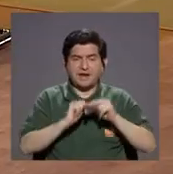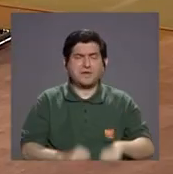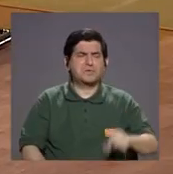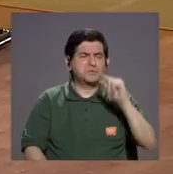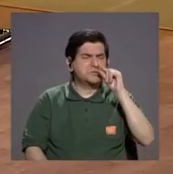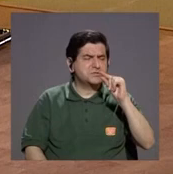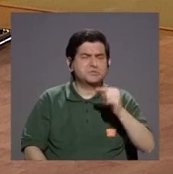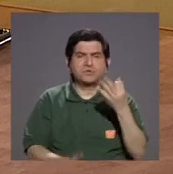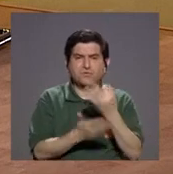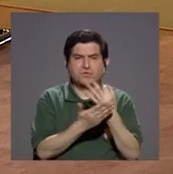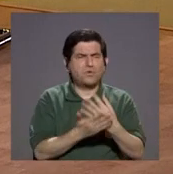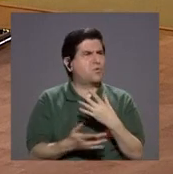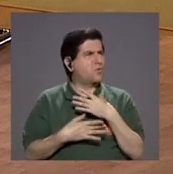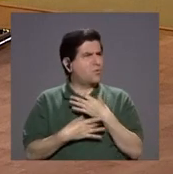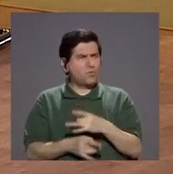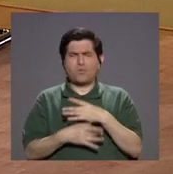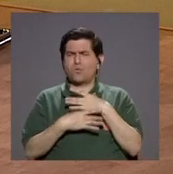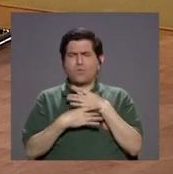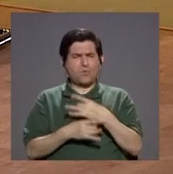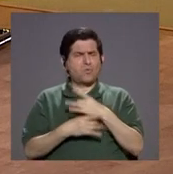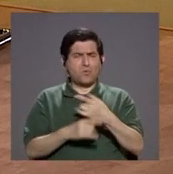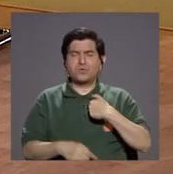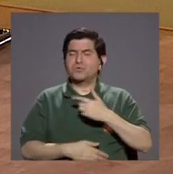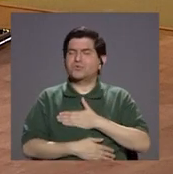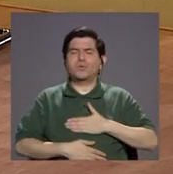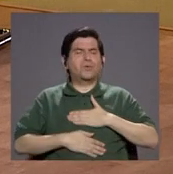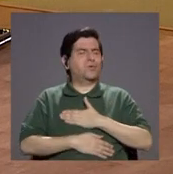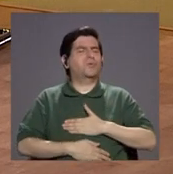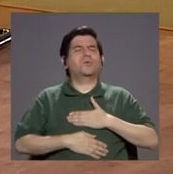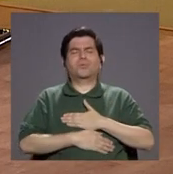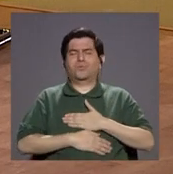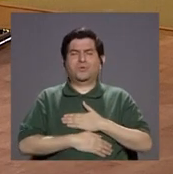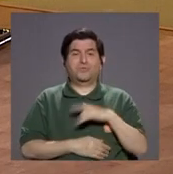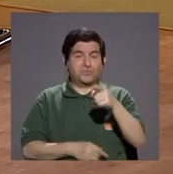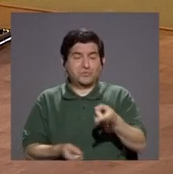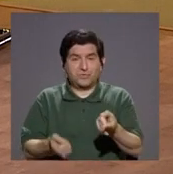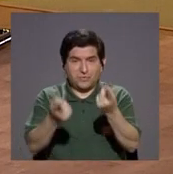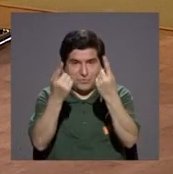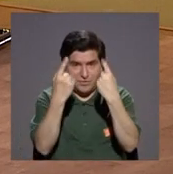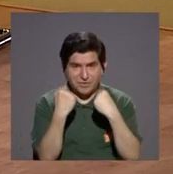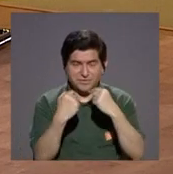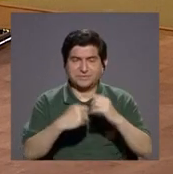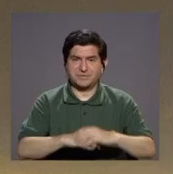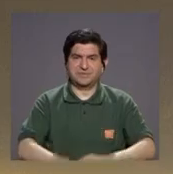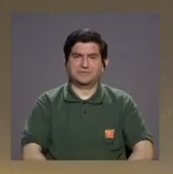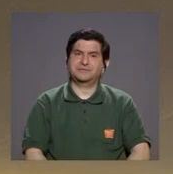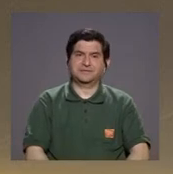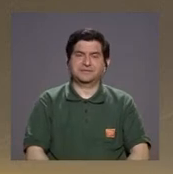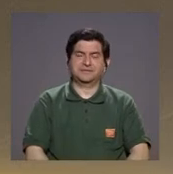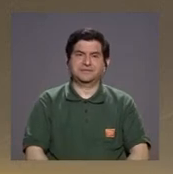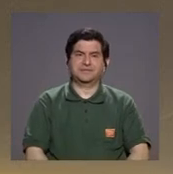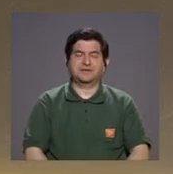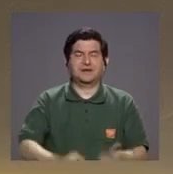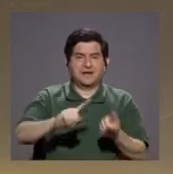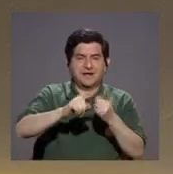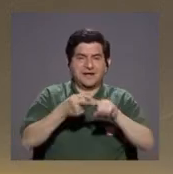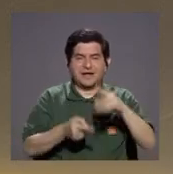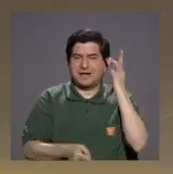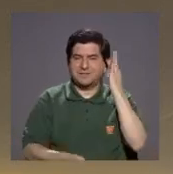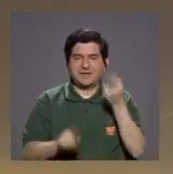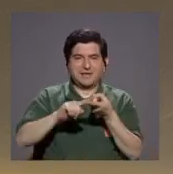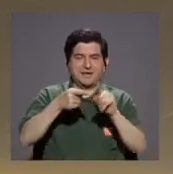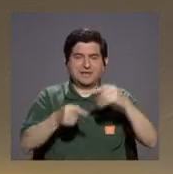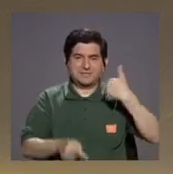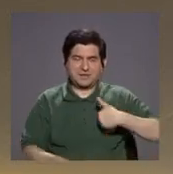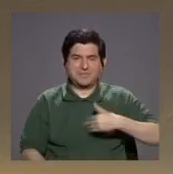interesante don franco yo siempre disfruto normalmente de que usted venga e iu a las amigas y amigos los invitamos